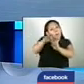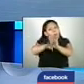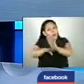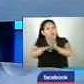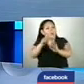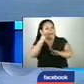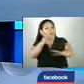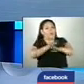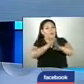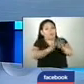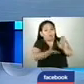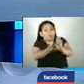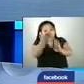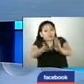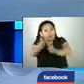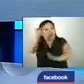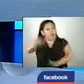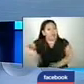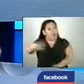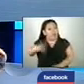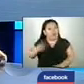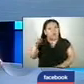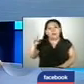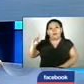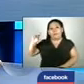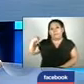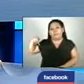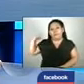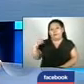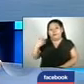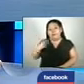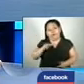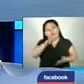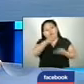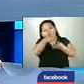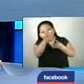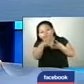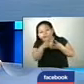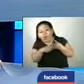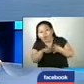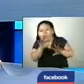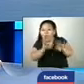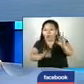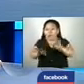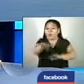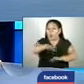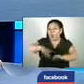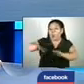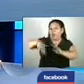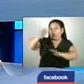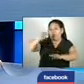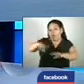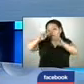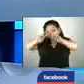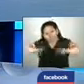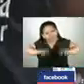injustificadas. La Defensoría del Consumidor reveló que ya investigan varios casos de aumento en la venta de productos.